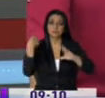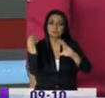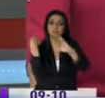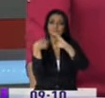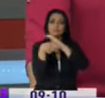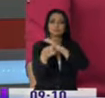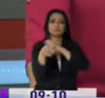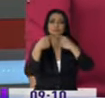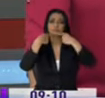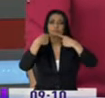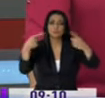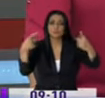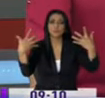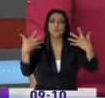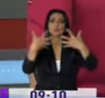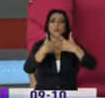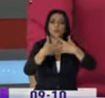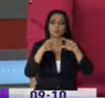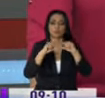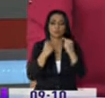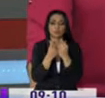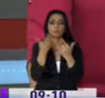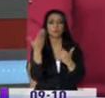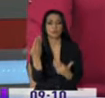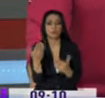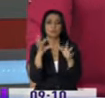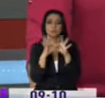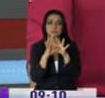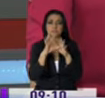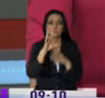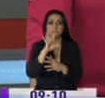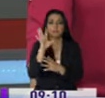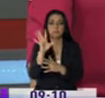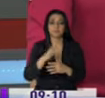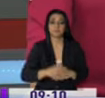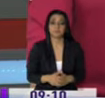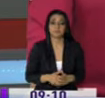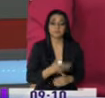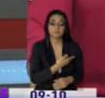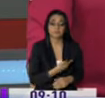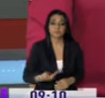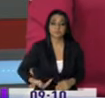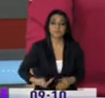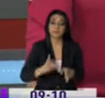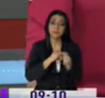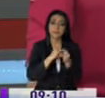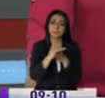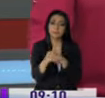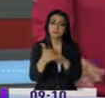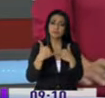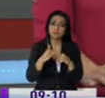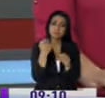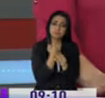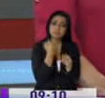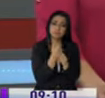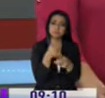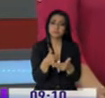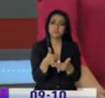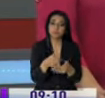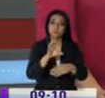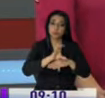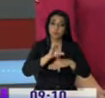mensaje de unión hacia los militantes y simpatizantes del Movimiento País. El jefe de Estado los invitó a seguir trabajando para el bienestar de la